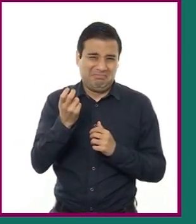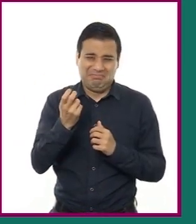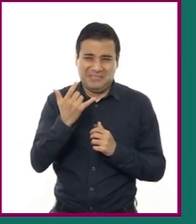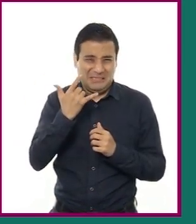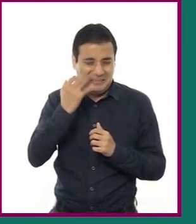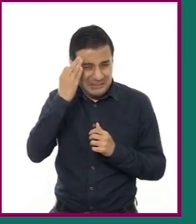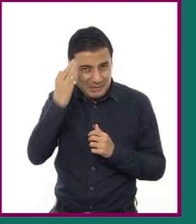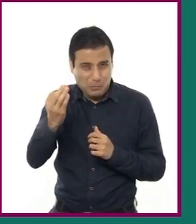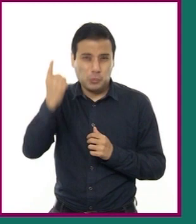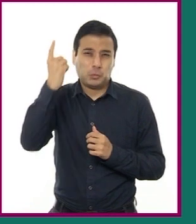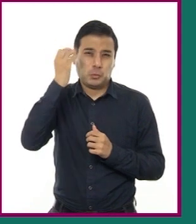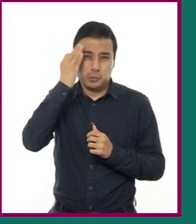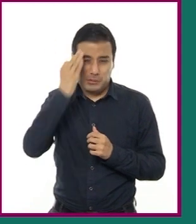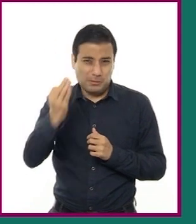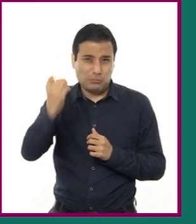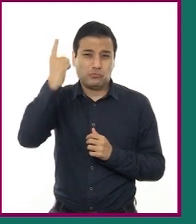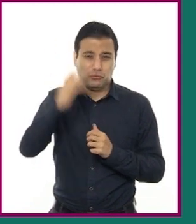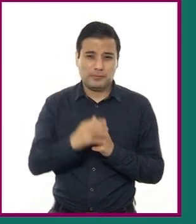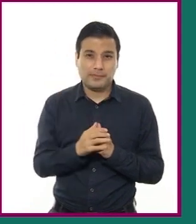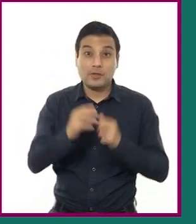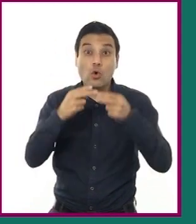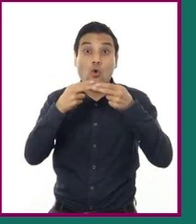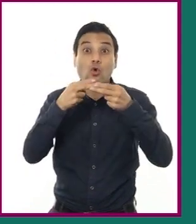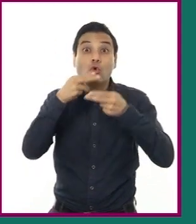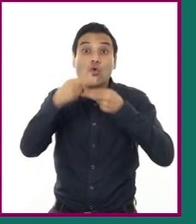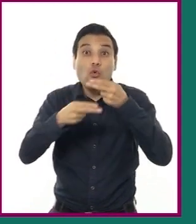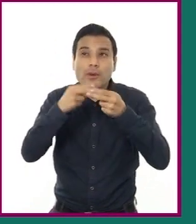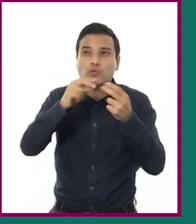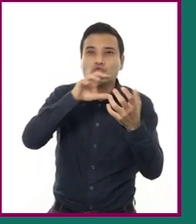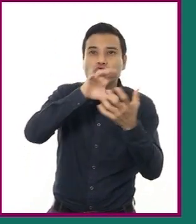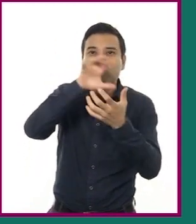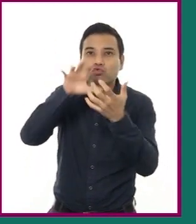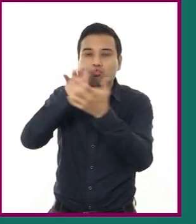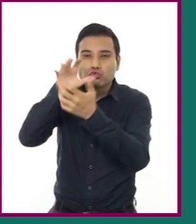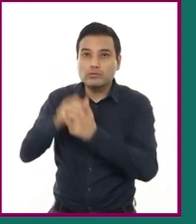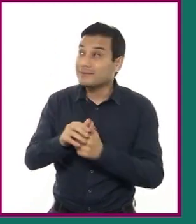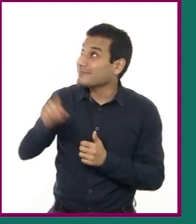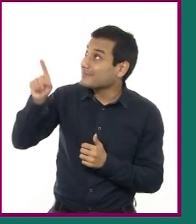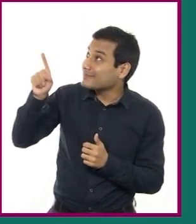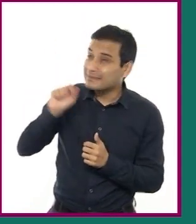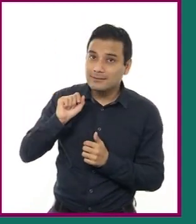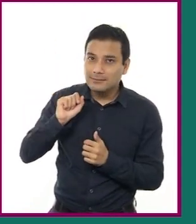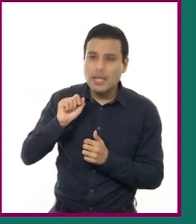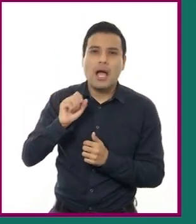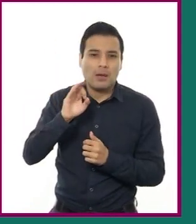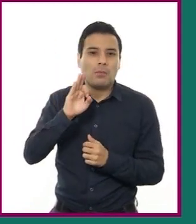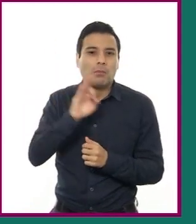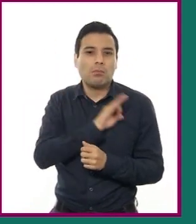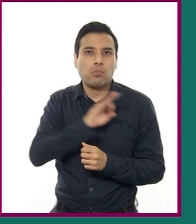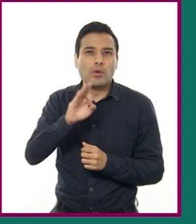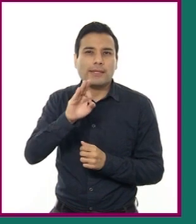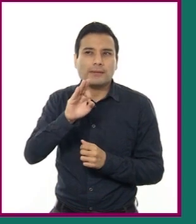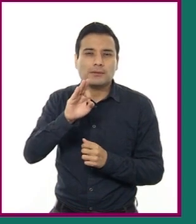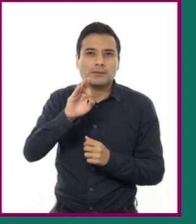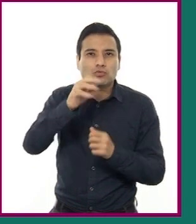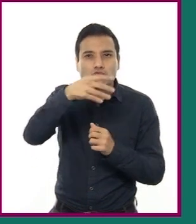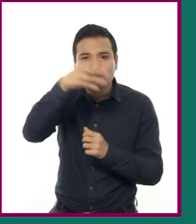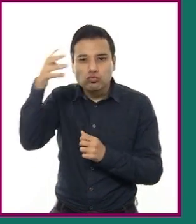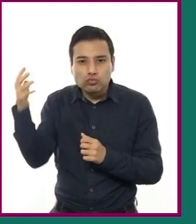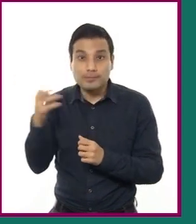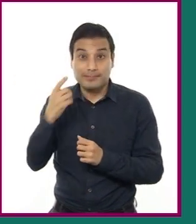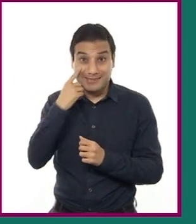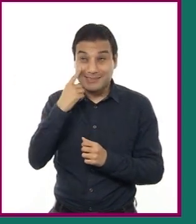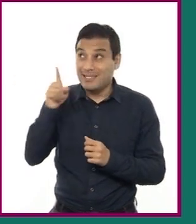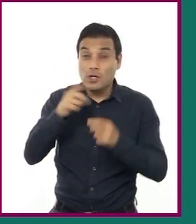forma en un tipo específico de nubes llamada cirro. Estas están compuestas por pequeños cristales de